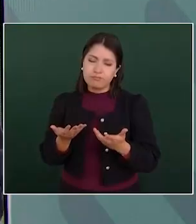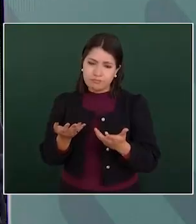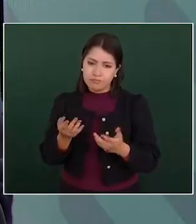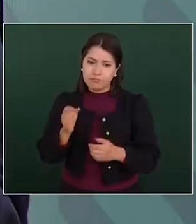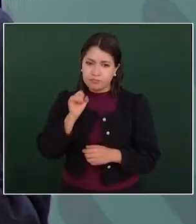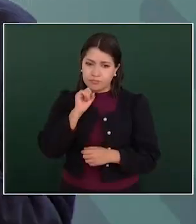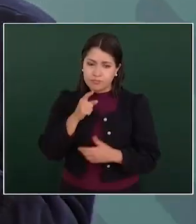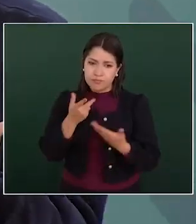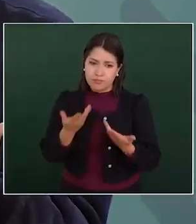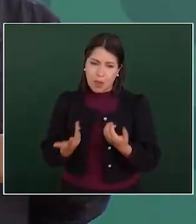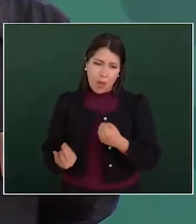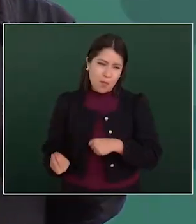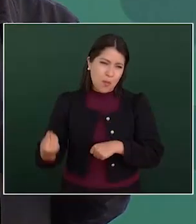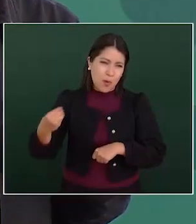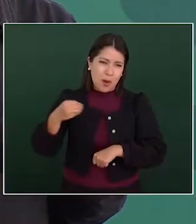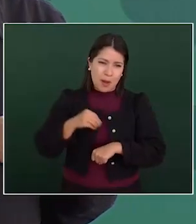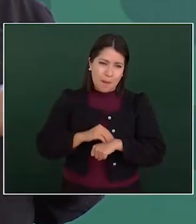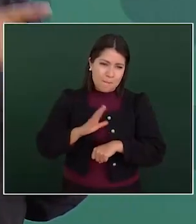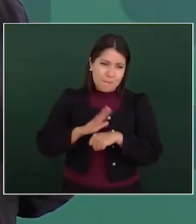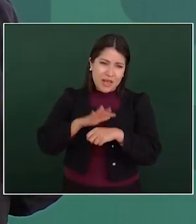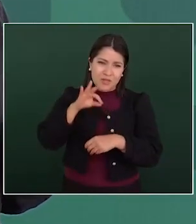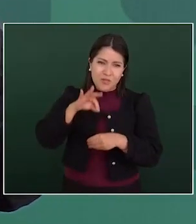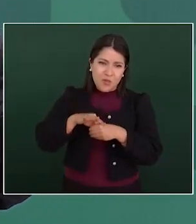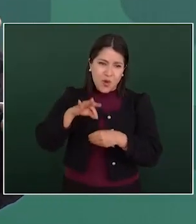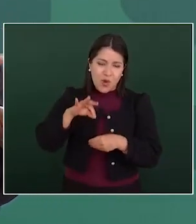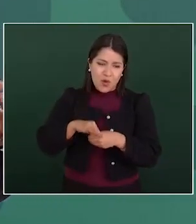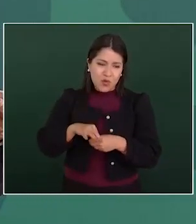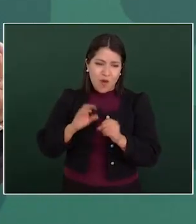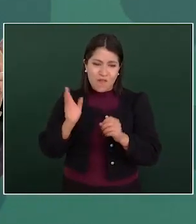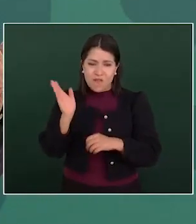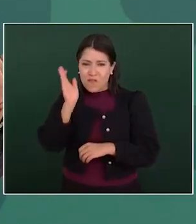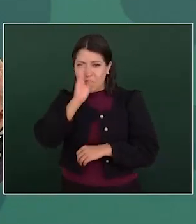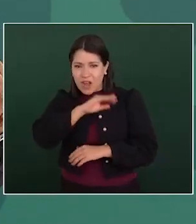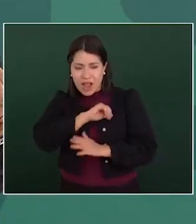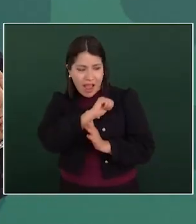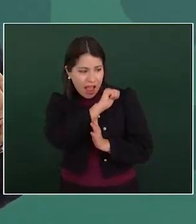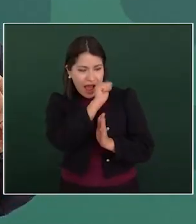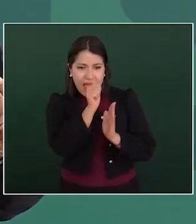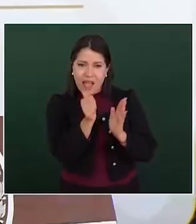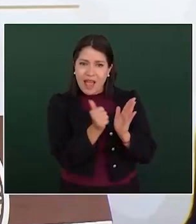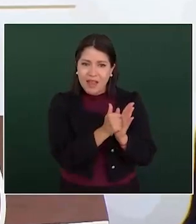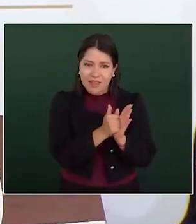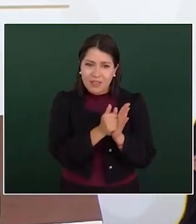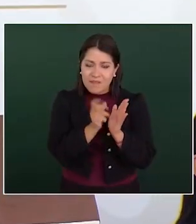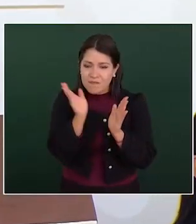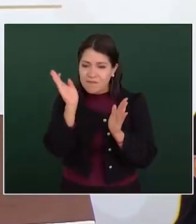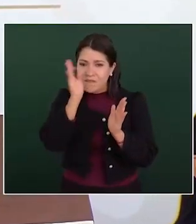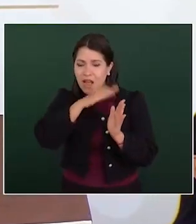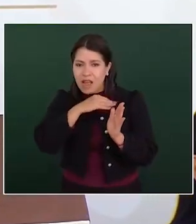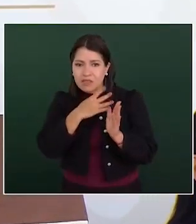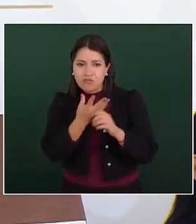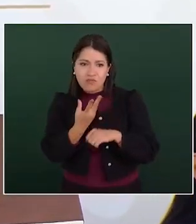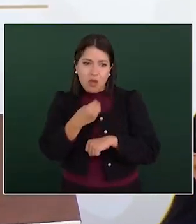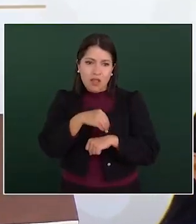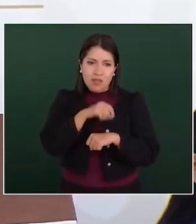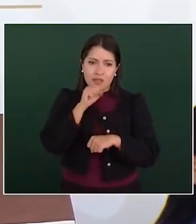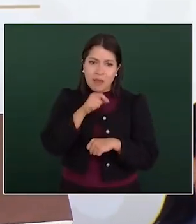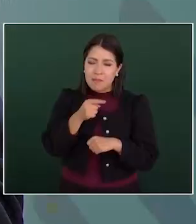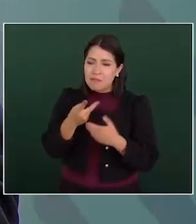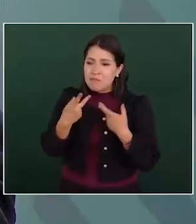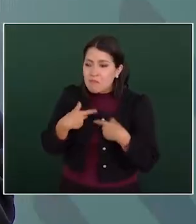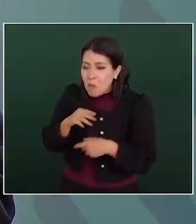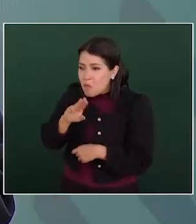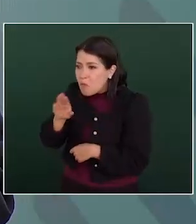relleno de urnas, falsificación de actas, botaban los muertos,